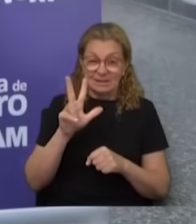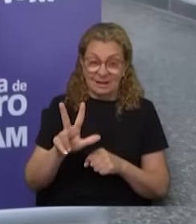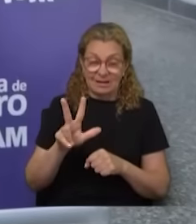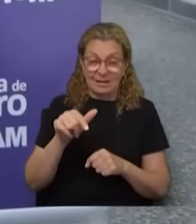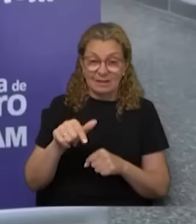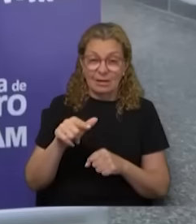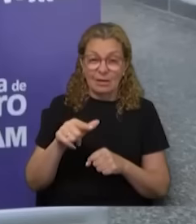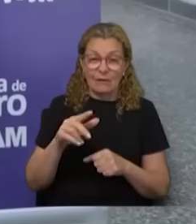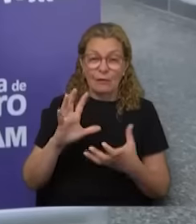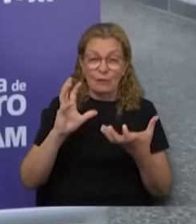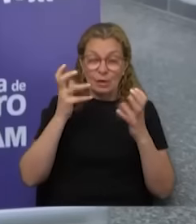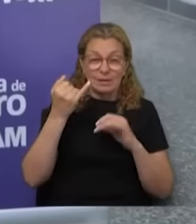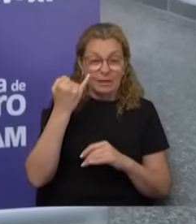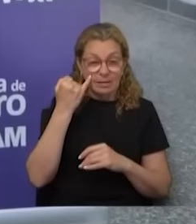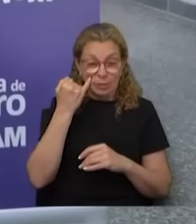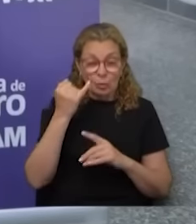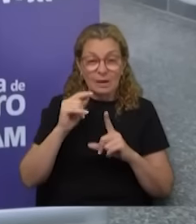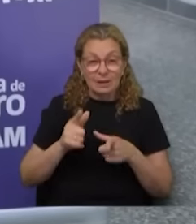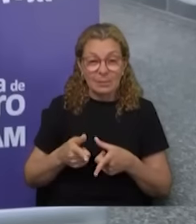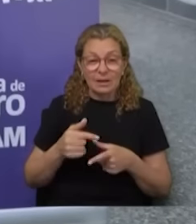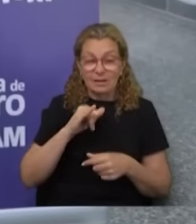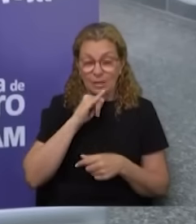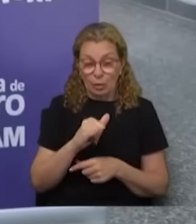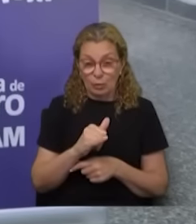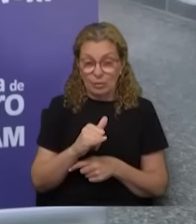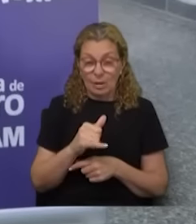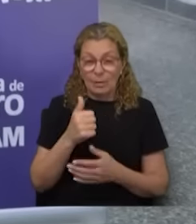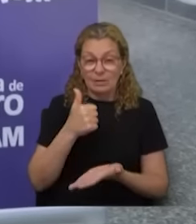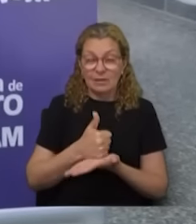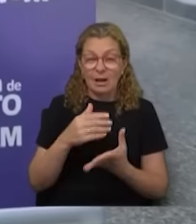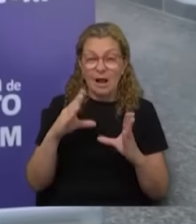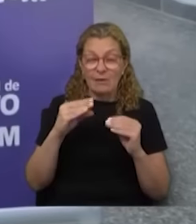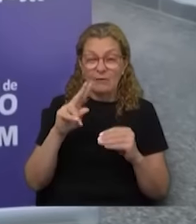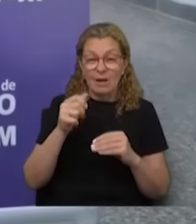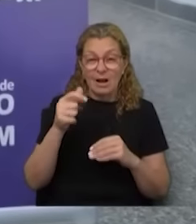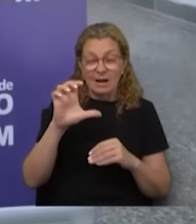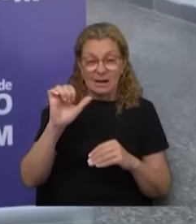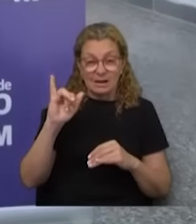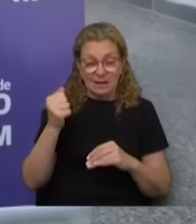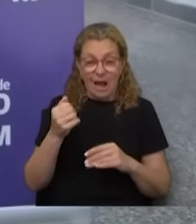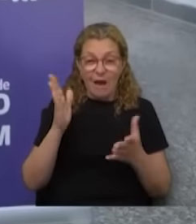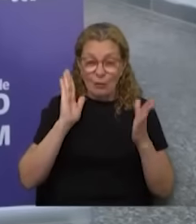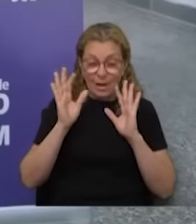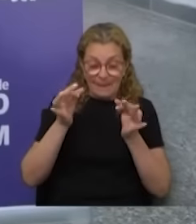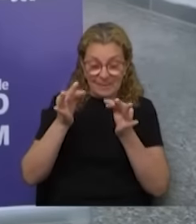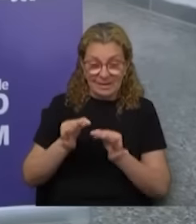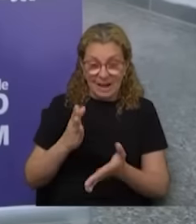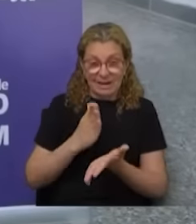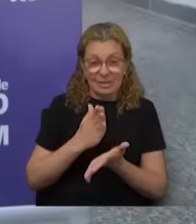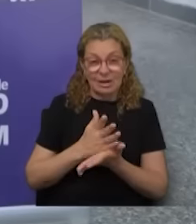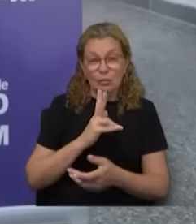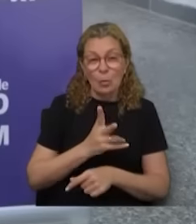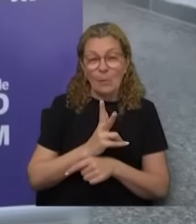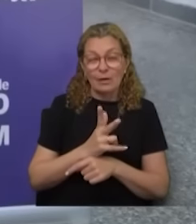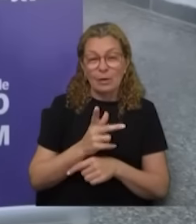casos de violencia de violencia sexual que se han denunciado vamos a estar hablando con Valeria España abogada especialista en derechos humanos